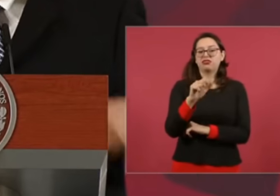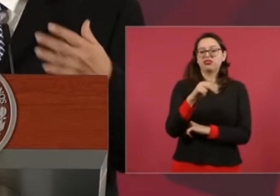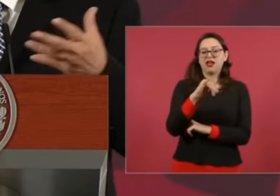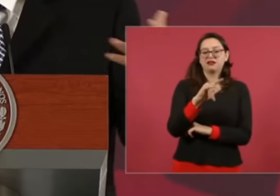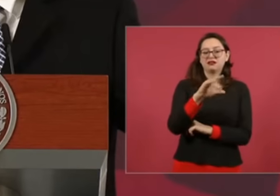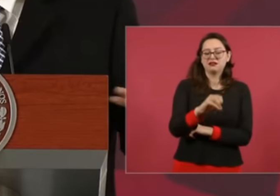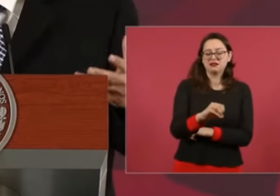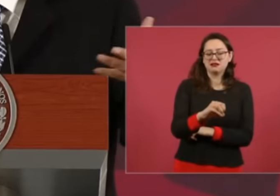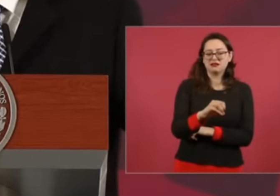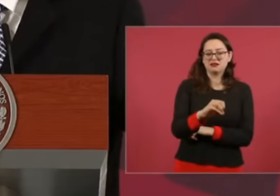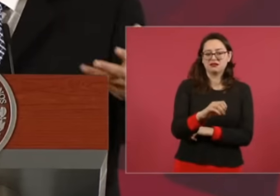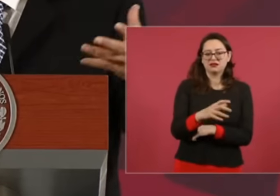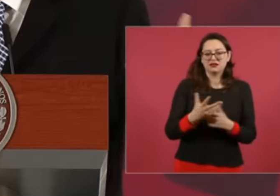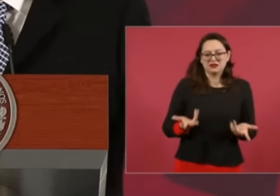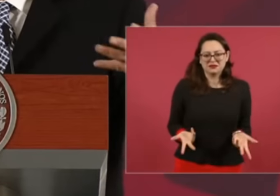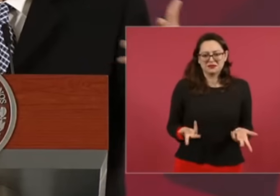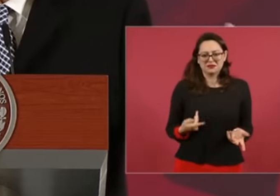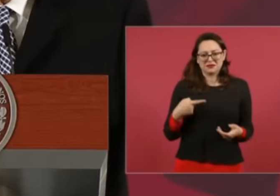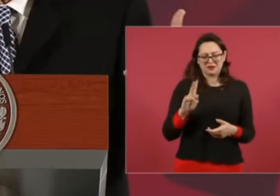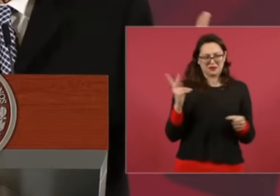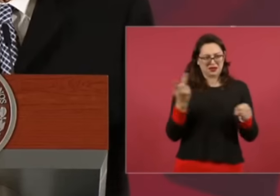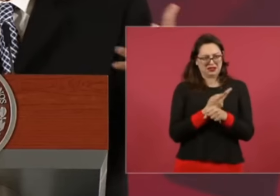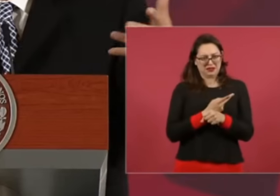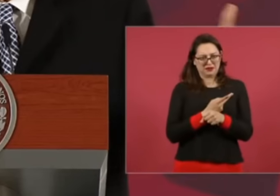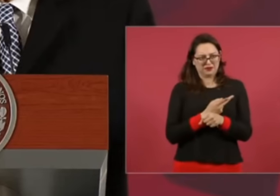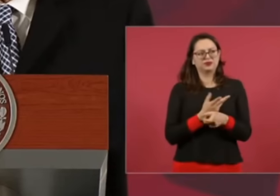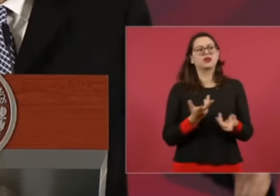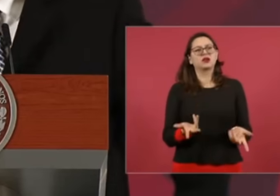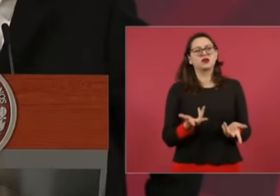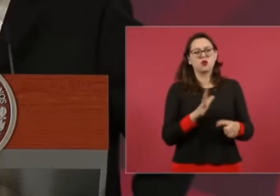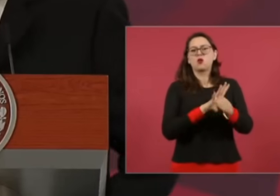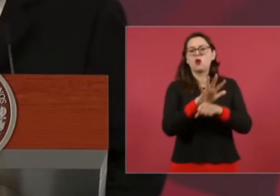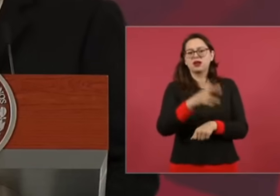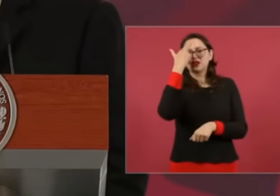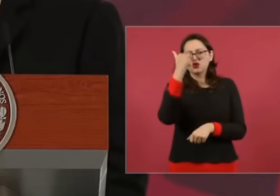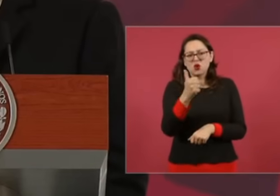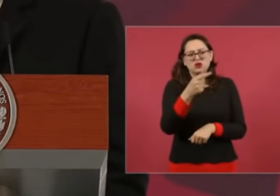¿Qué es lo que lleva a ese consumo desaforado?